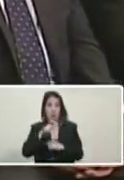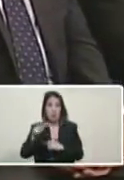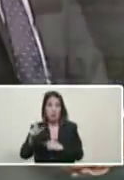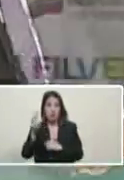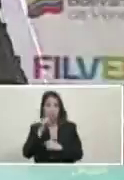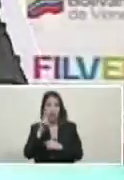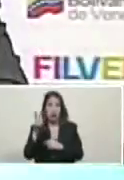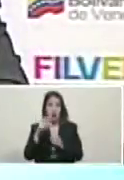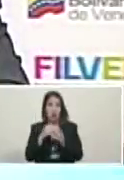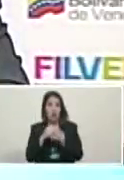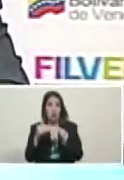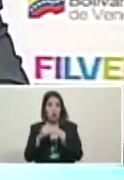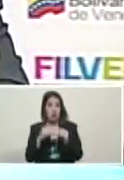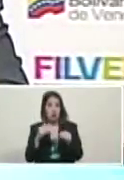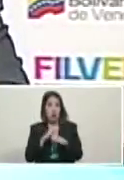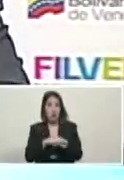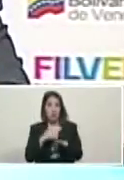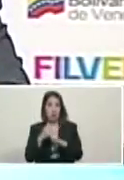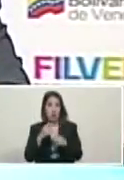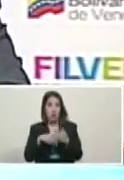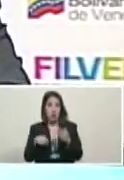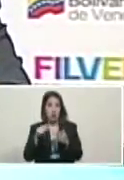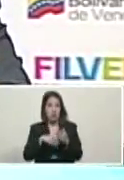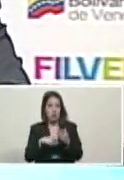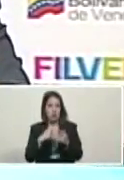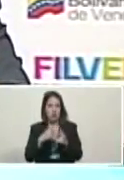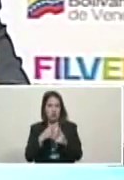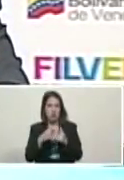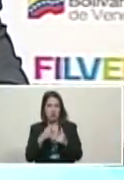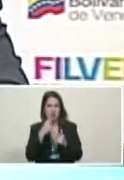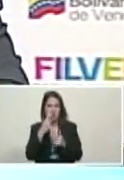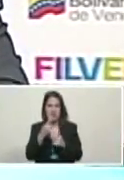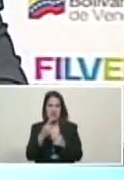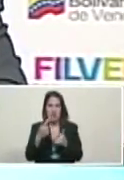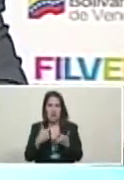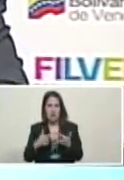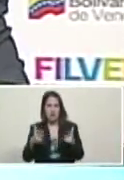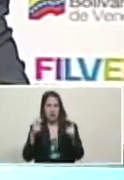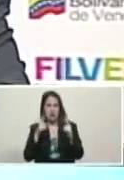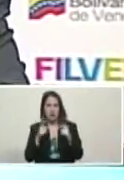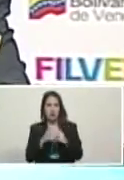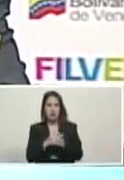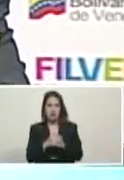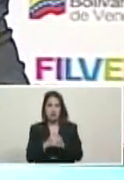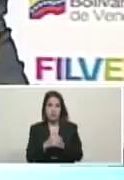dólares, porque lo tienen prohibido y eso lo llaman libertad.